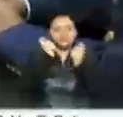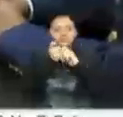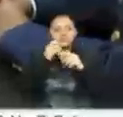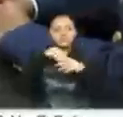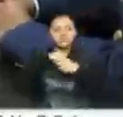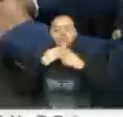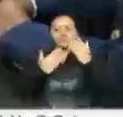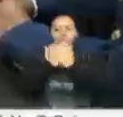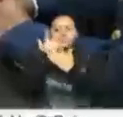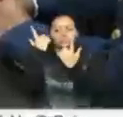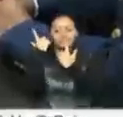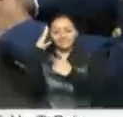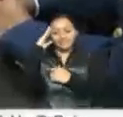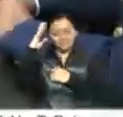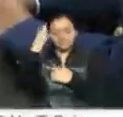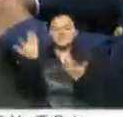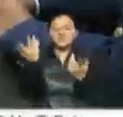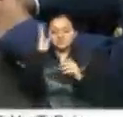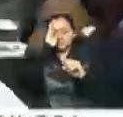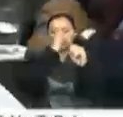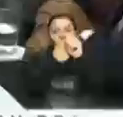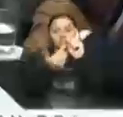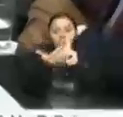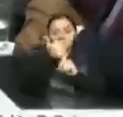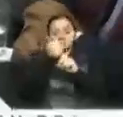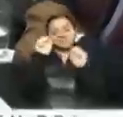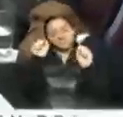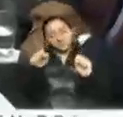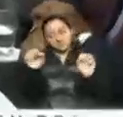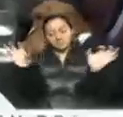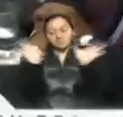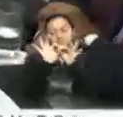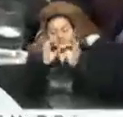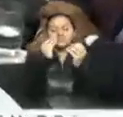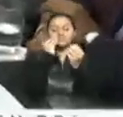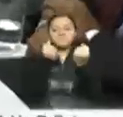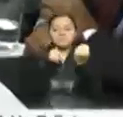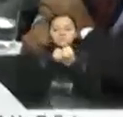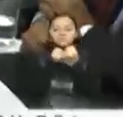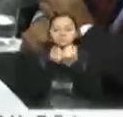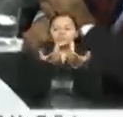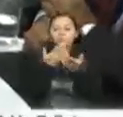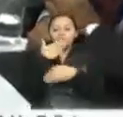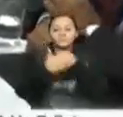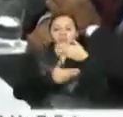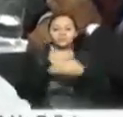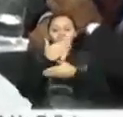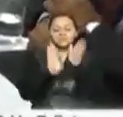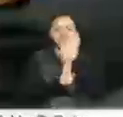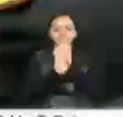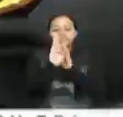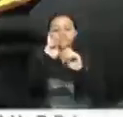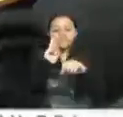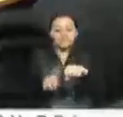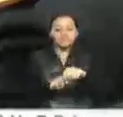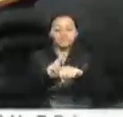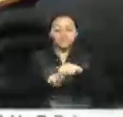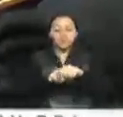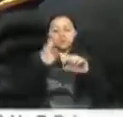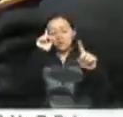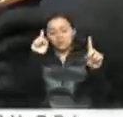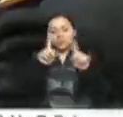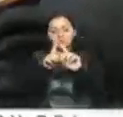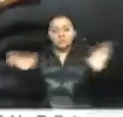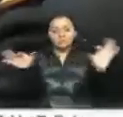Fuerzas Armadas, los desafíos de las relaciones cívico-militares y el aporte de la institución al proceso de desarrollo nacional en el marco